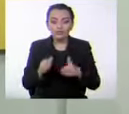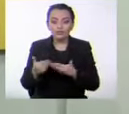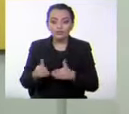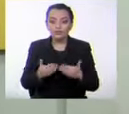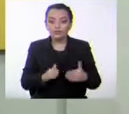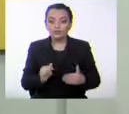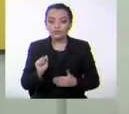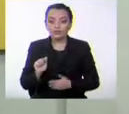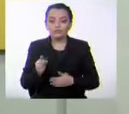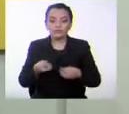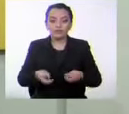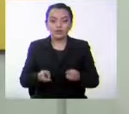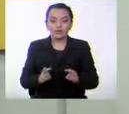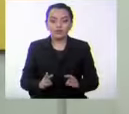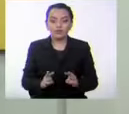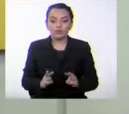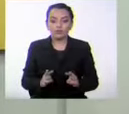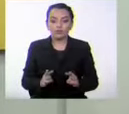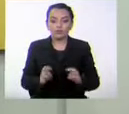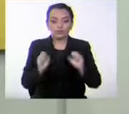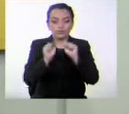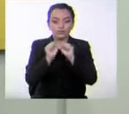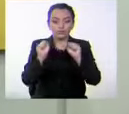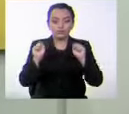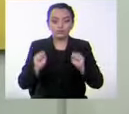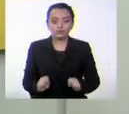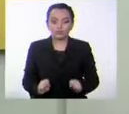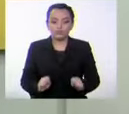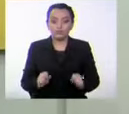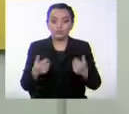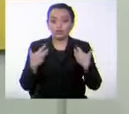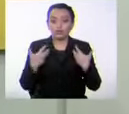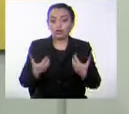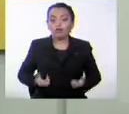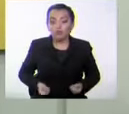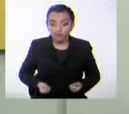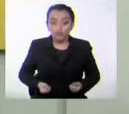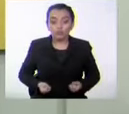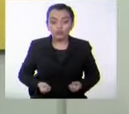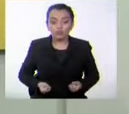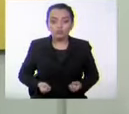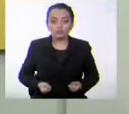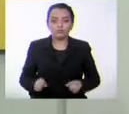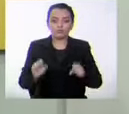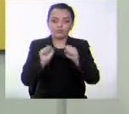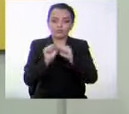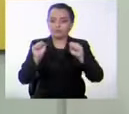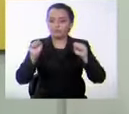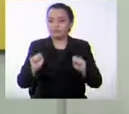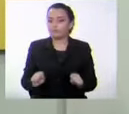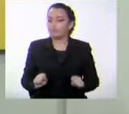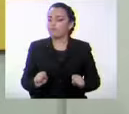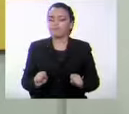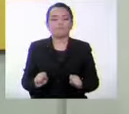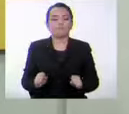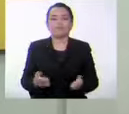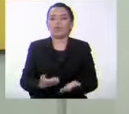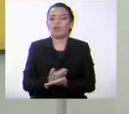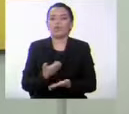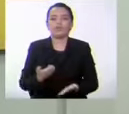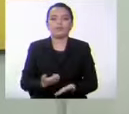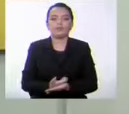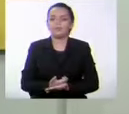formas o los sistemas de gobierno y reconocer también que un sistema de gobierno no define un sistema económico. Son dos cosas